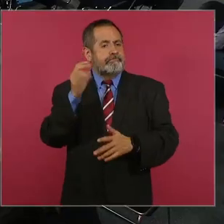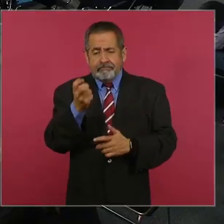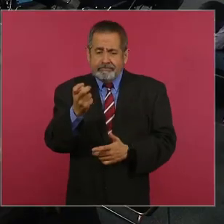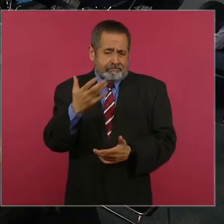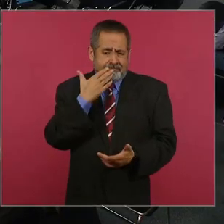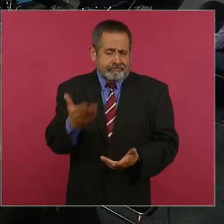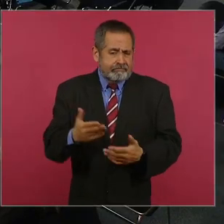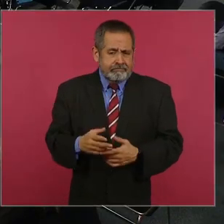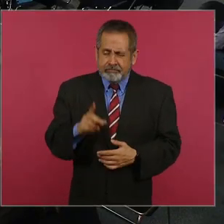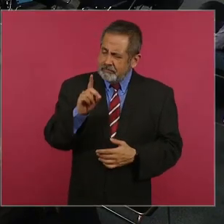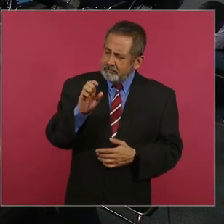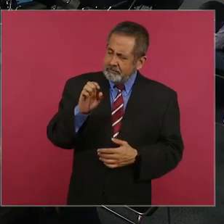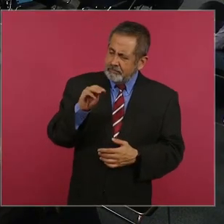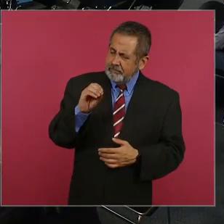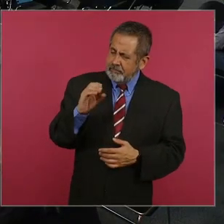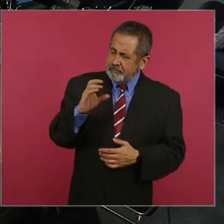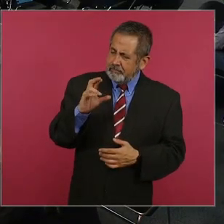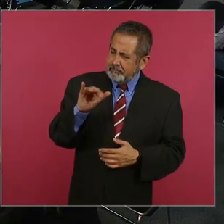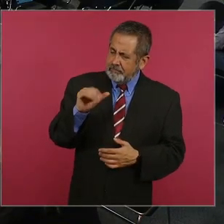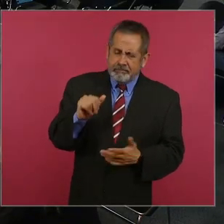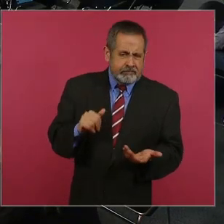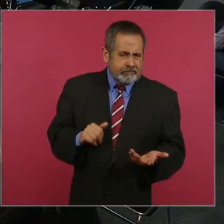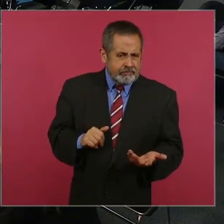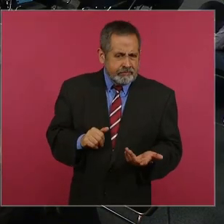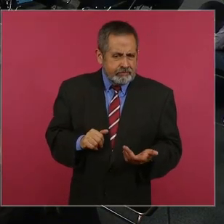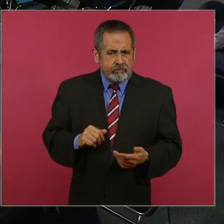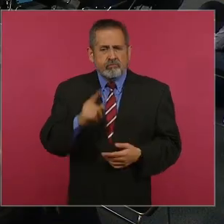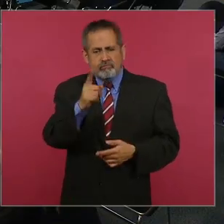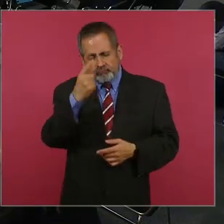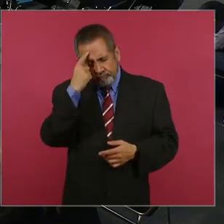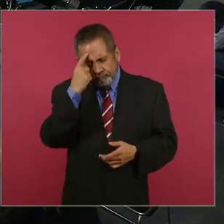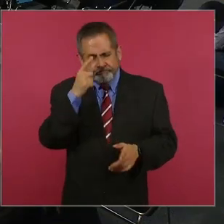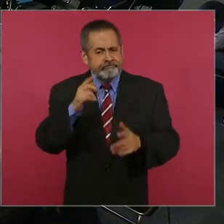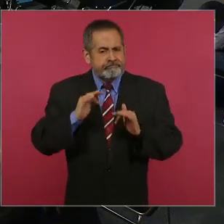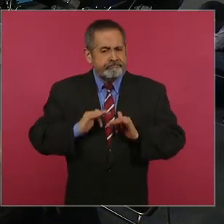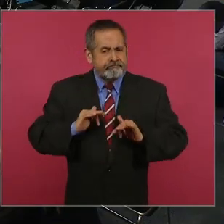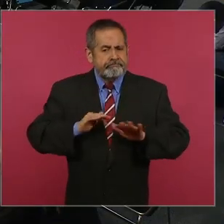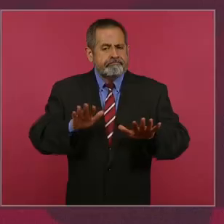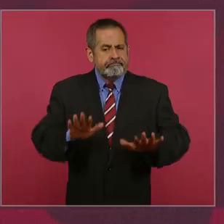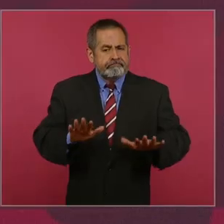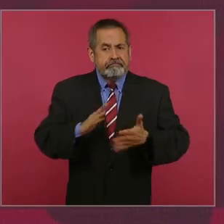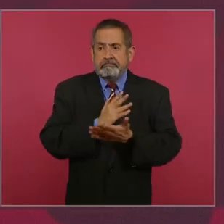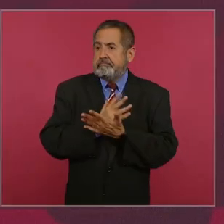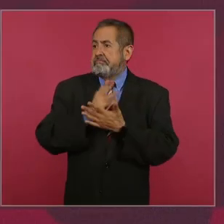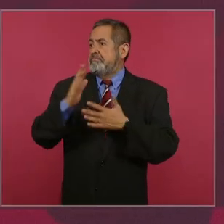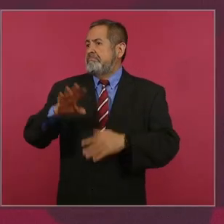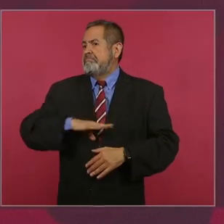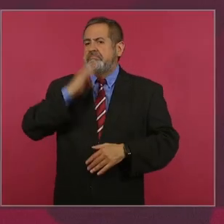nada más serenarnos no no exaltarnos